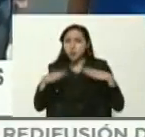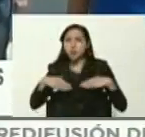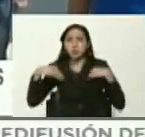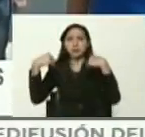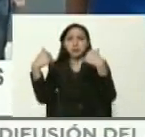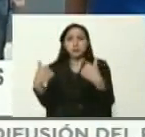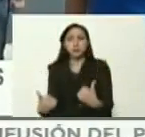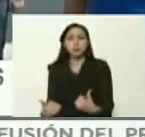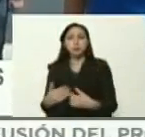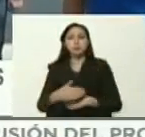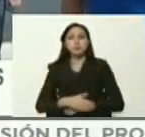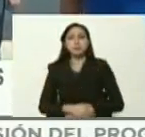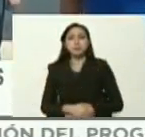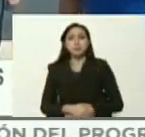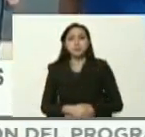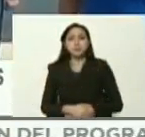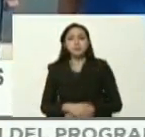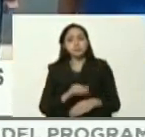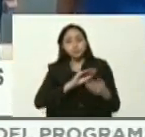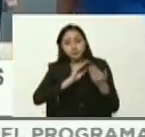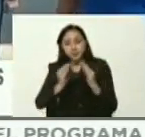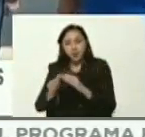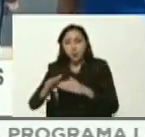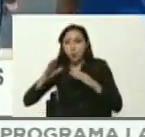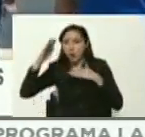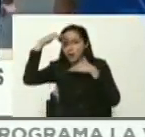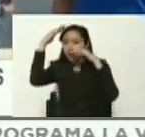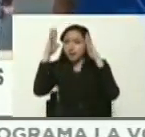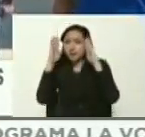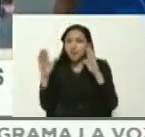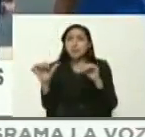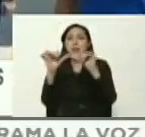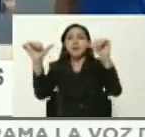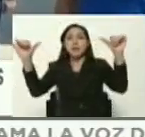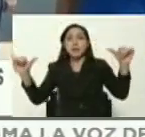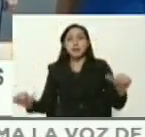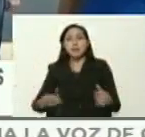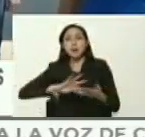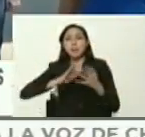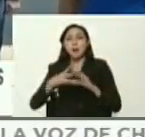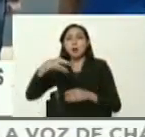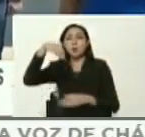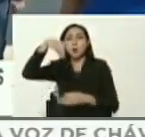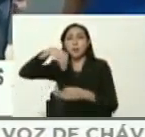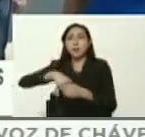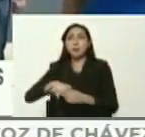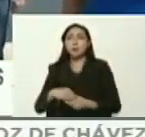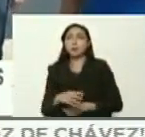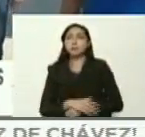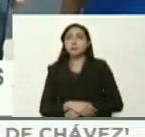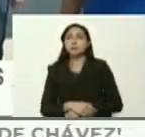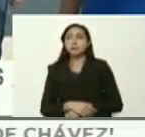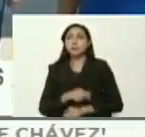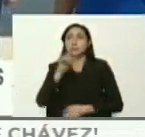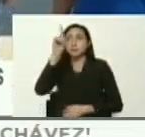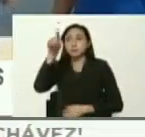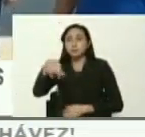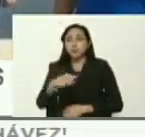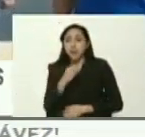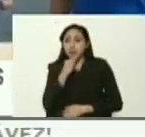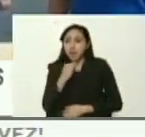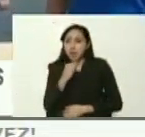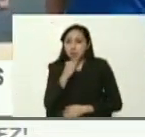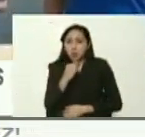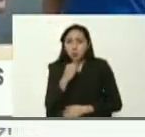que atiende a nuestra comunidad en el sistema Barrio Adentro. Y por otro lado, quiero informarle,